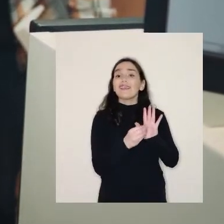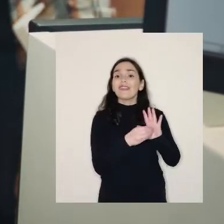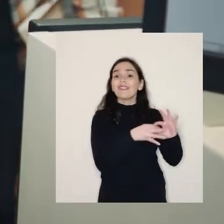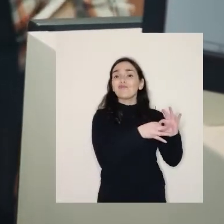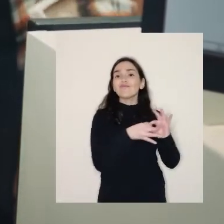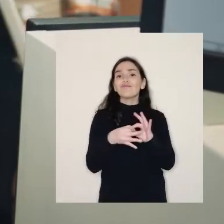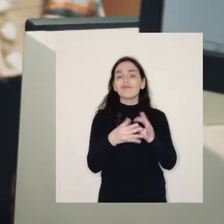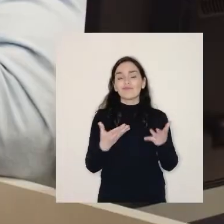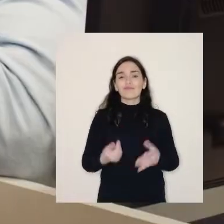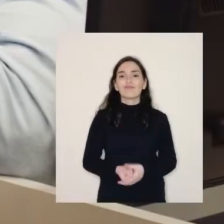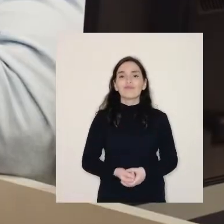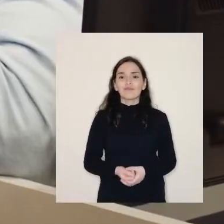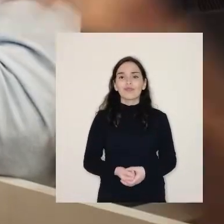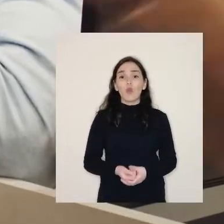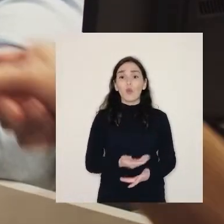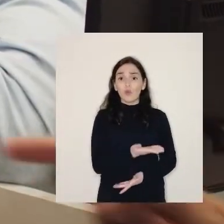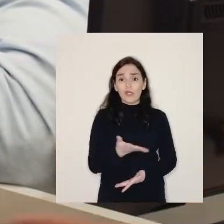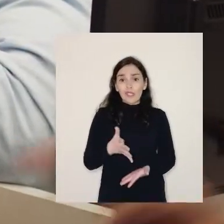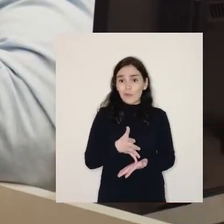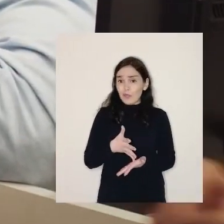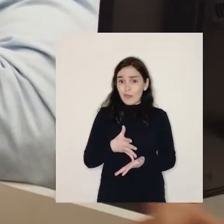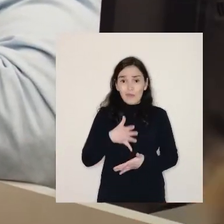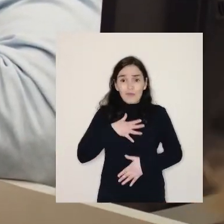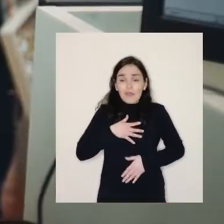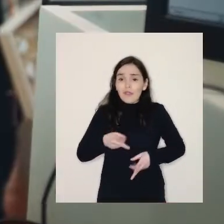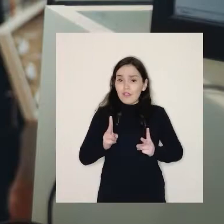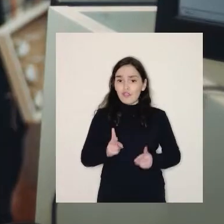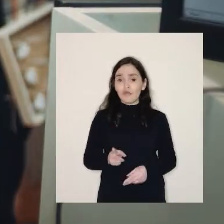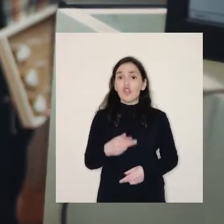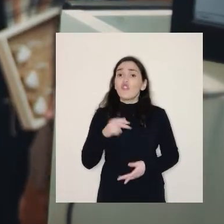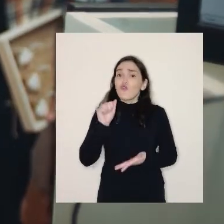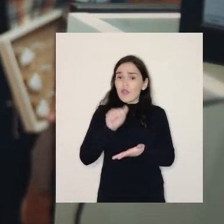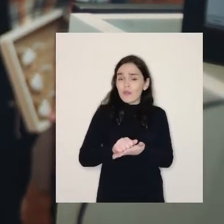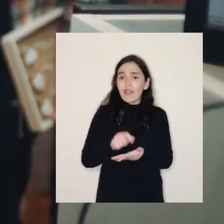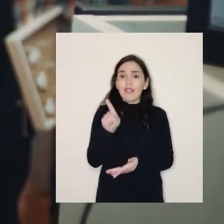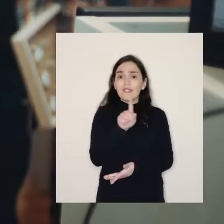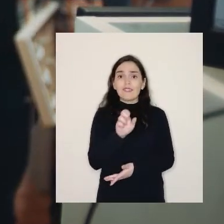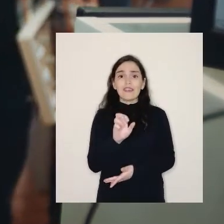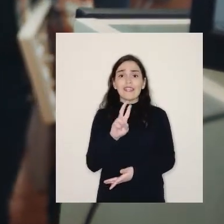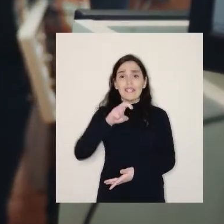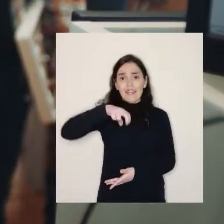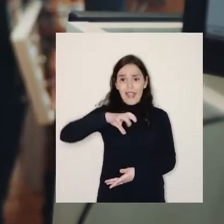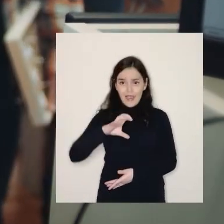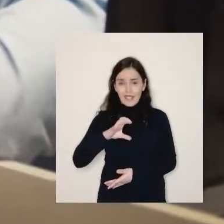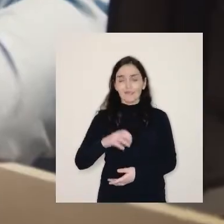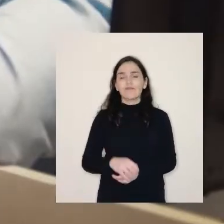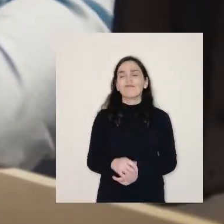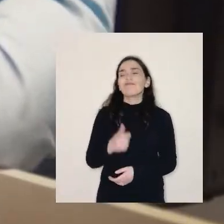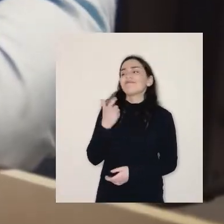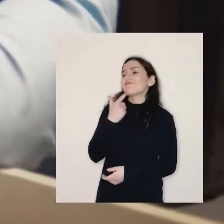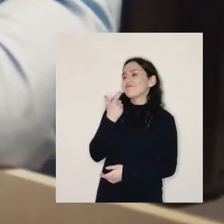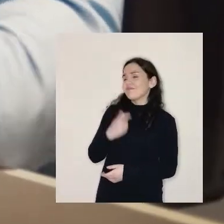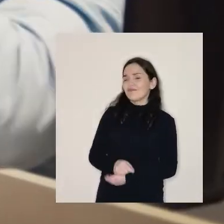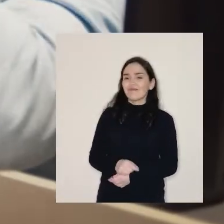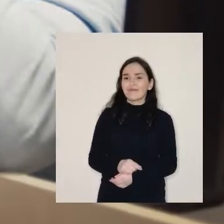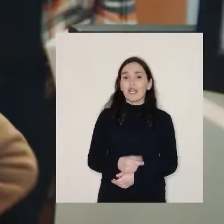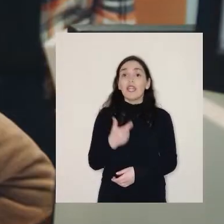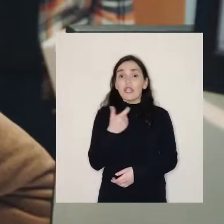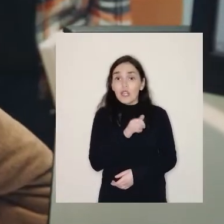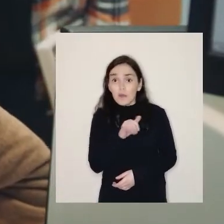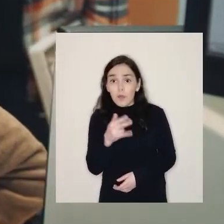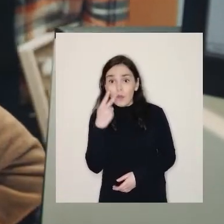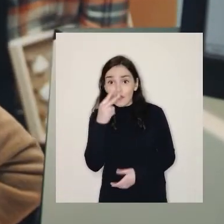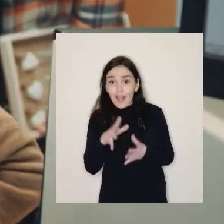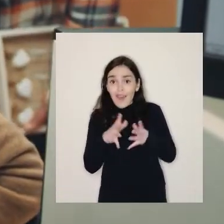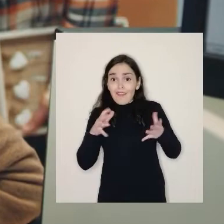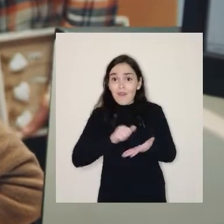escritos aquí por algo. Usted está vulnerando mis derechos y yo los voy a denunciar a CERNAC. Más risa